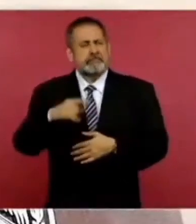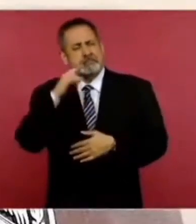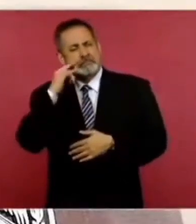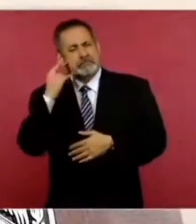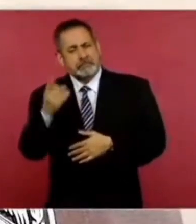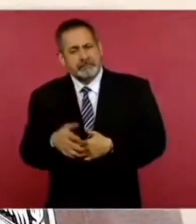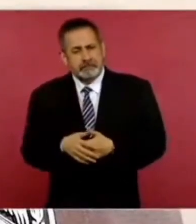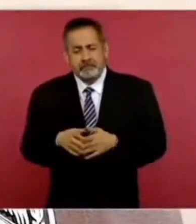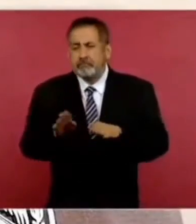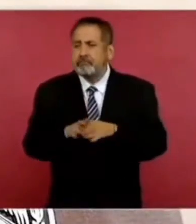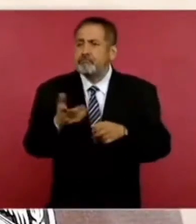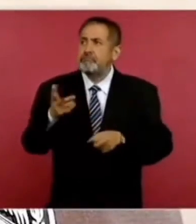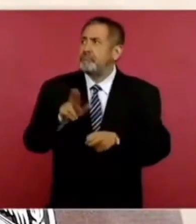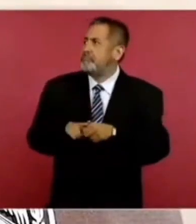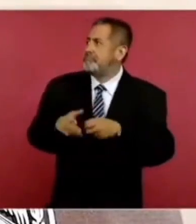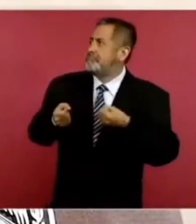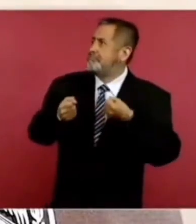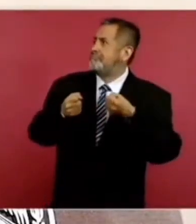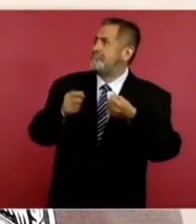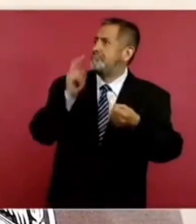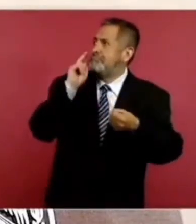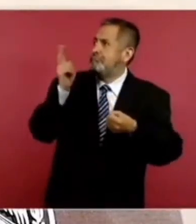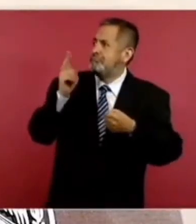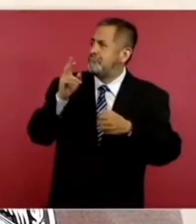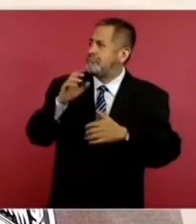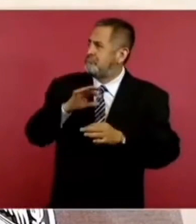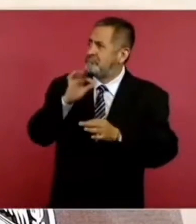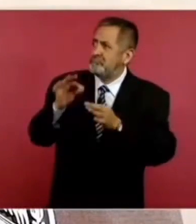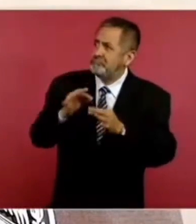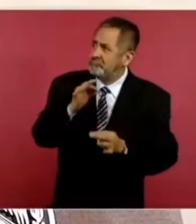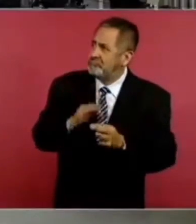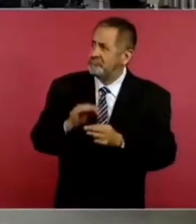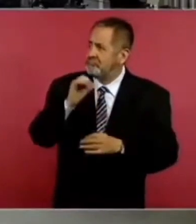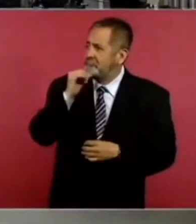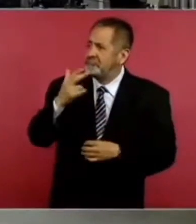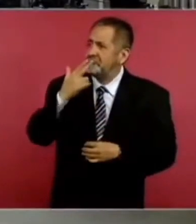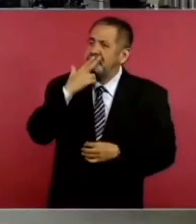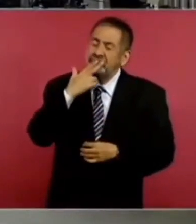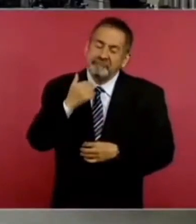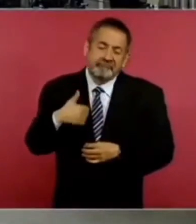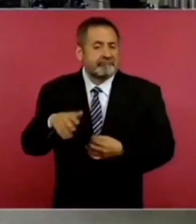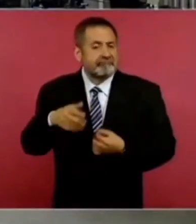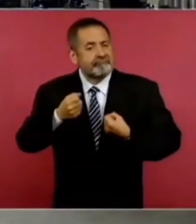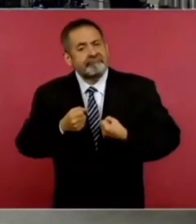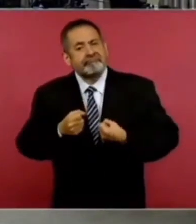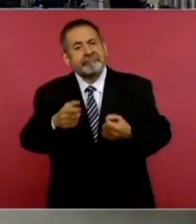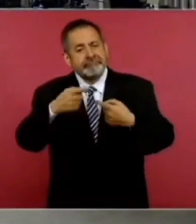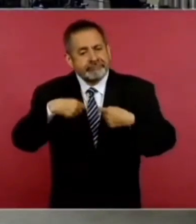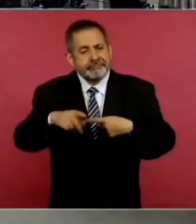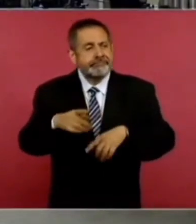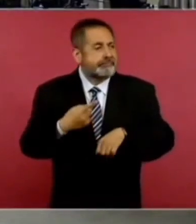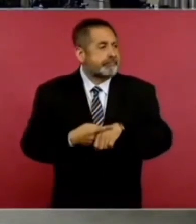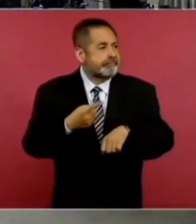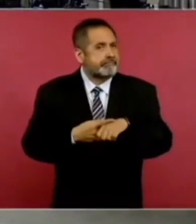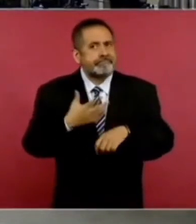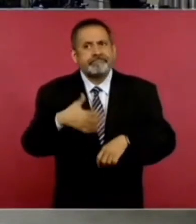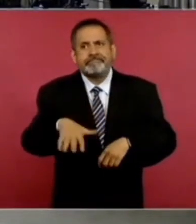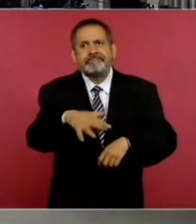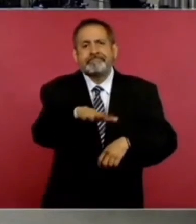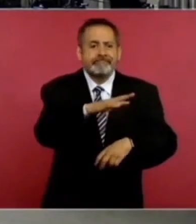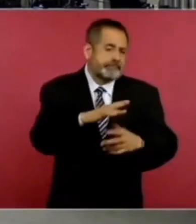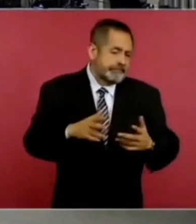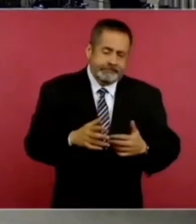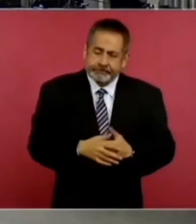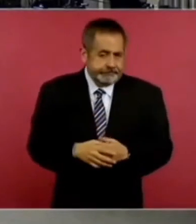población pasar enfrente de un hospital, verlo inacabado y sin poder llegar ahí a atender sus enfermedades. Entonces, son cerca